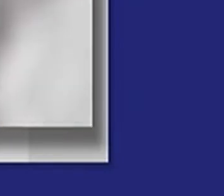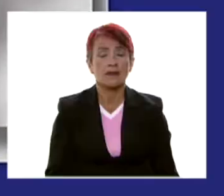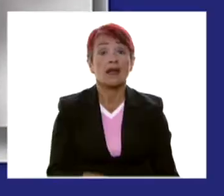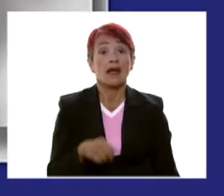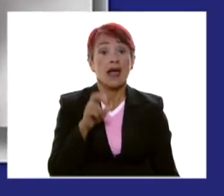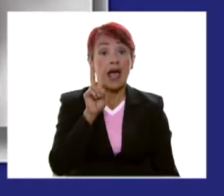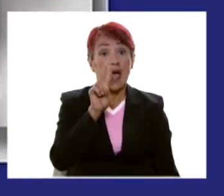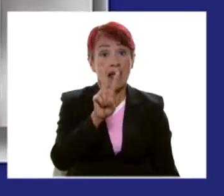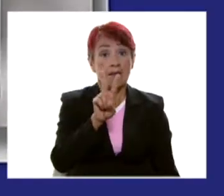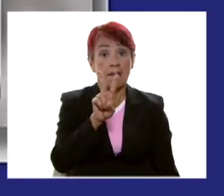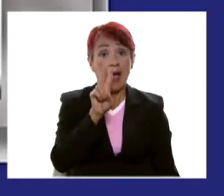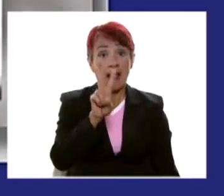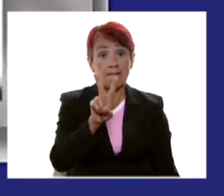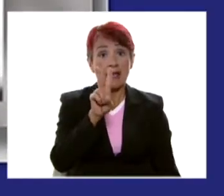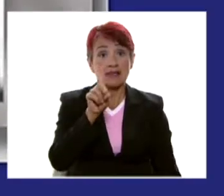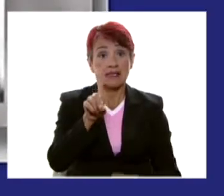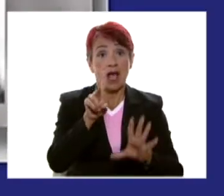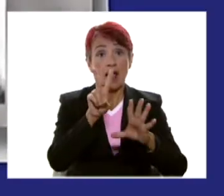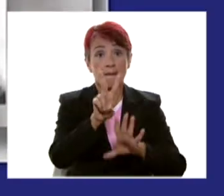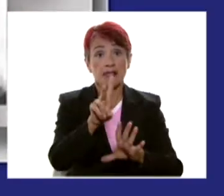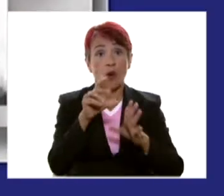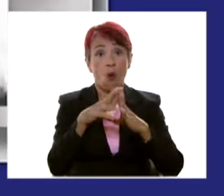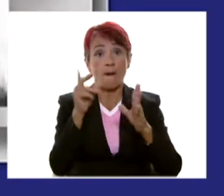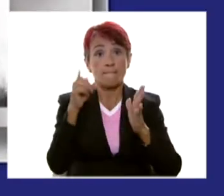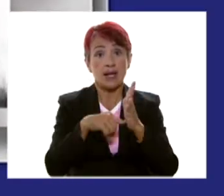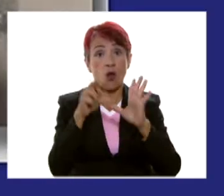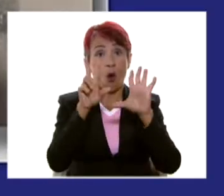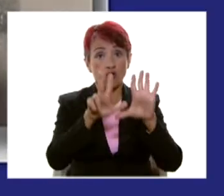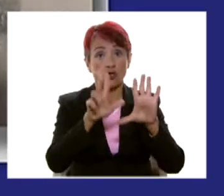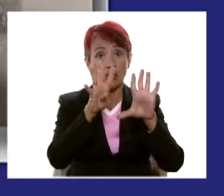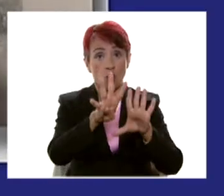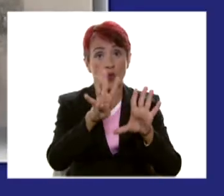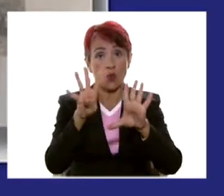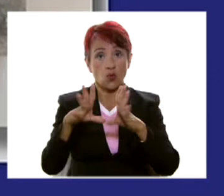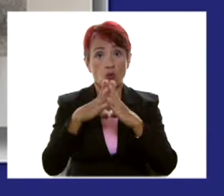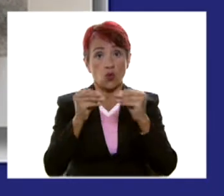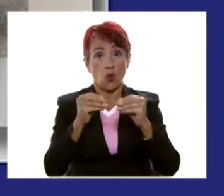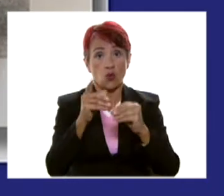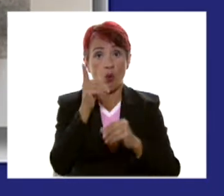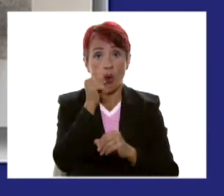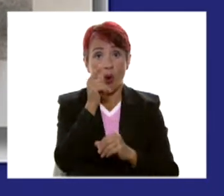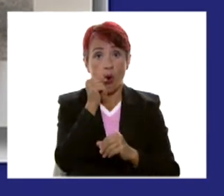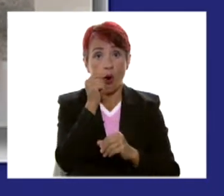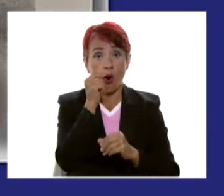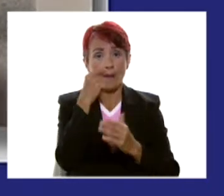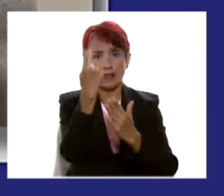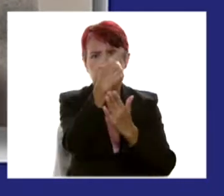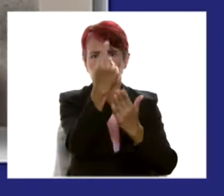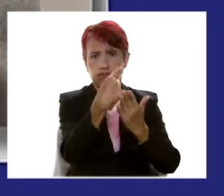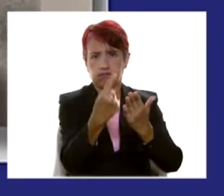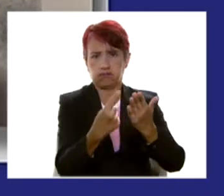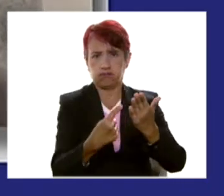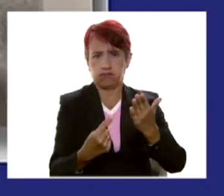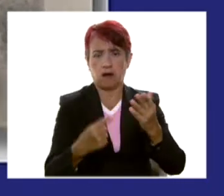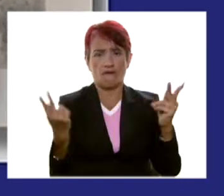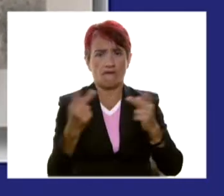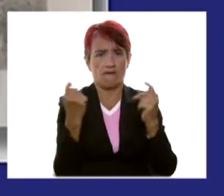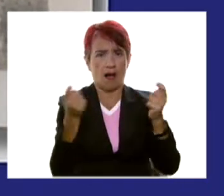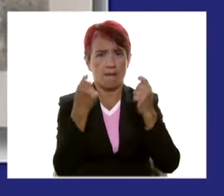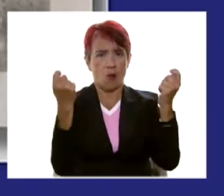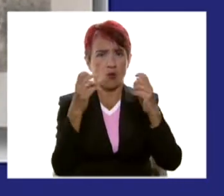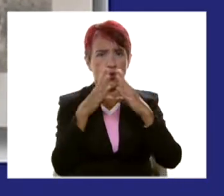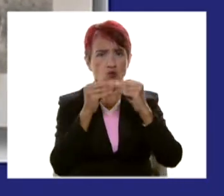El 26 de febrero de 1984 fallece en Caracas Manuel Cabré, un pintor hispano-venezolano, uno